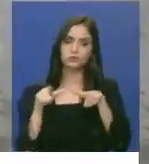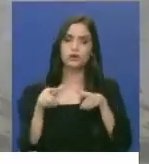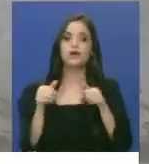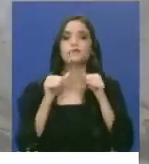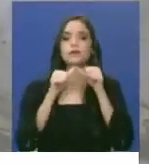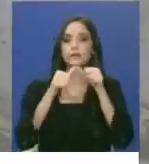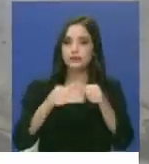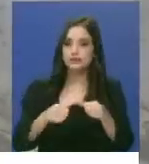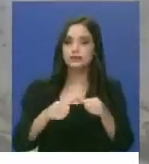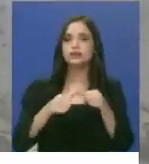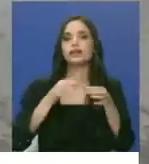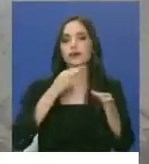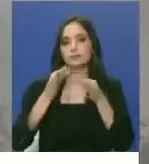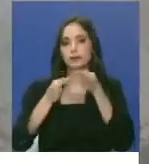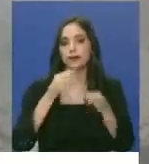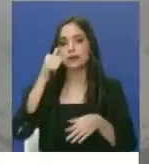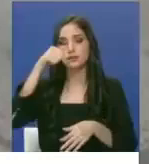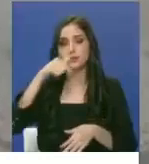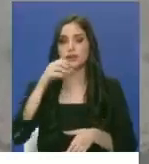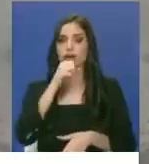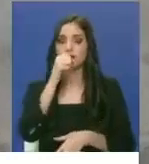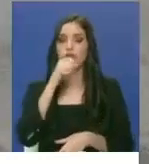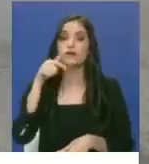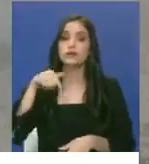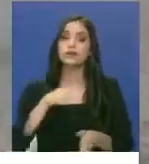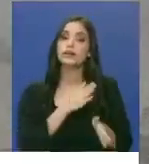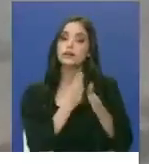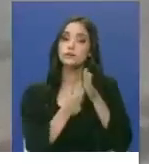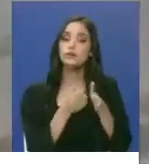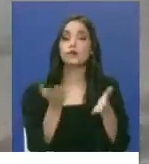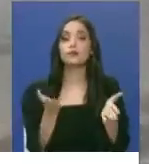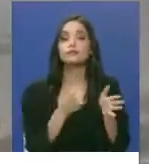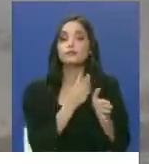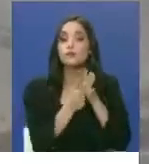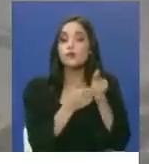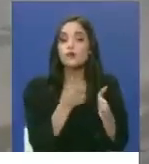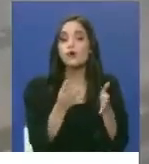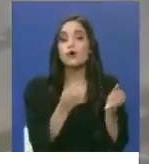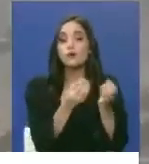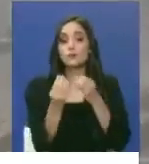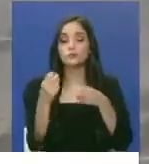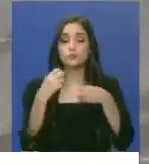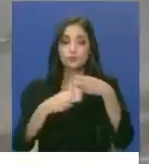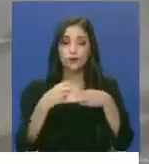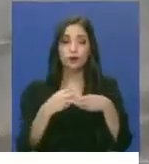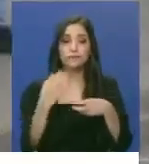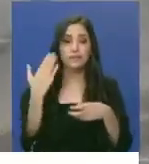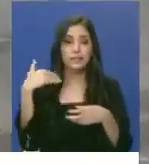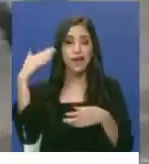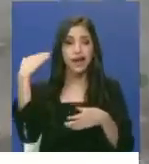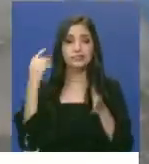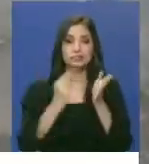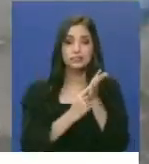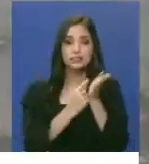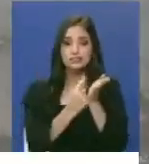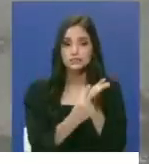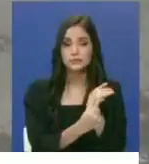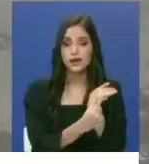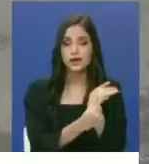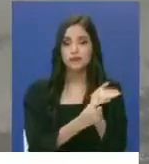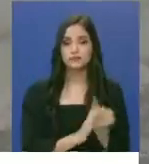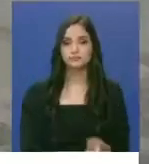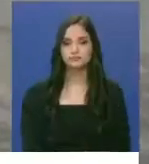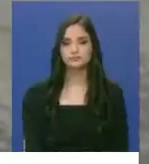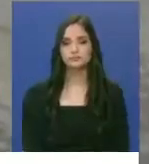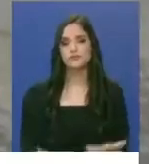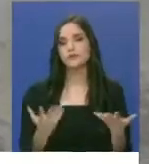vive en esta provincia, una provincia que ha estado convulsionada ya durante varias semanas. Al parecer no